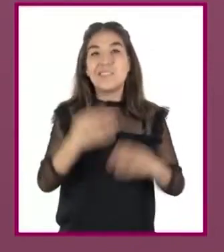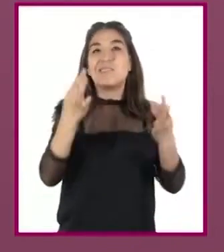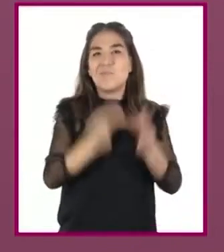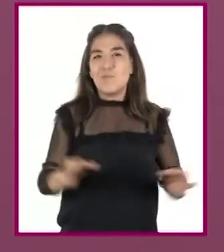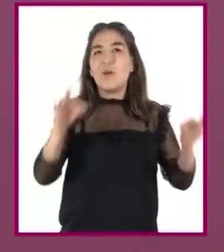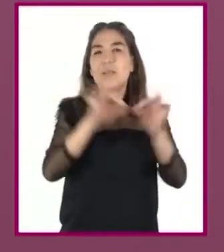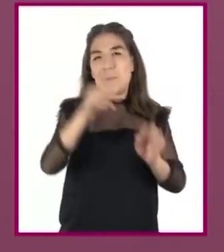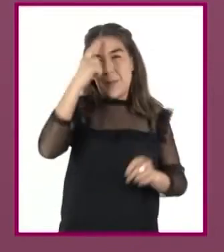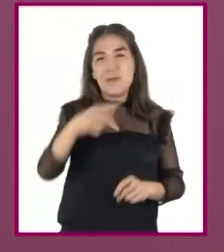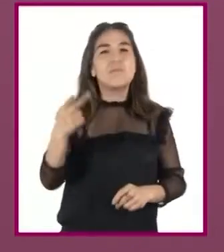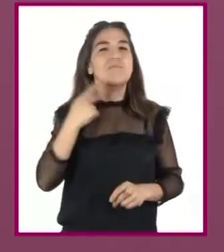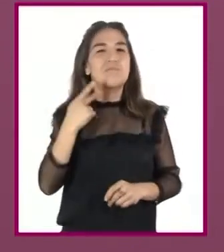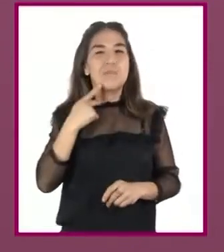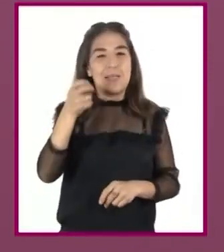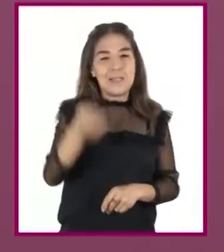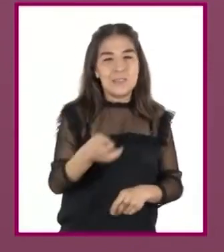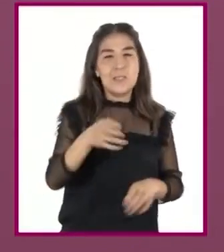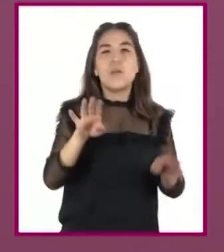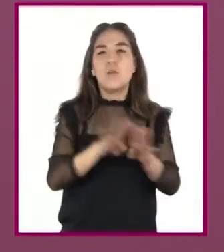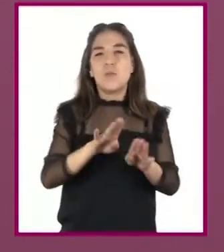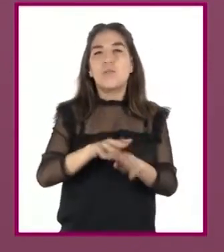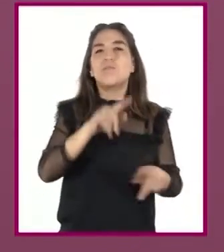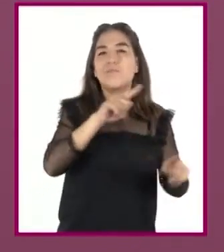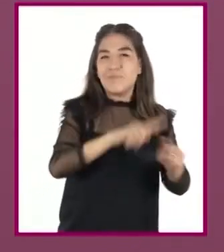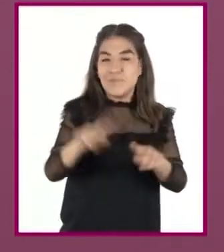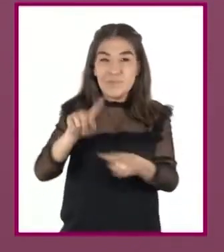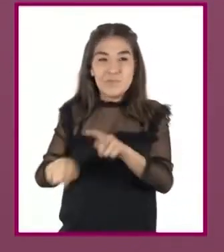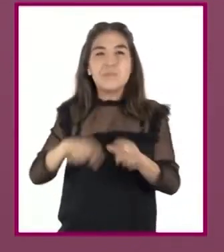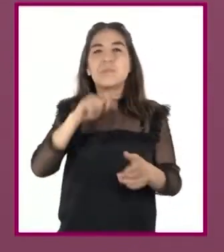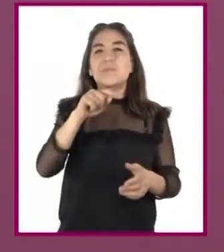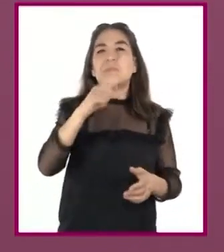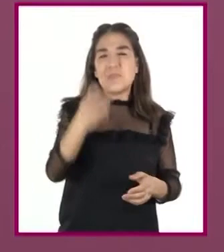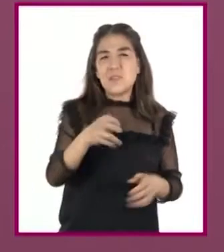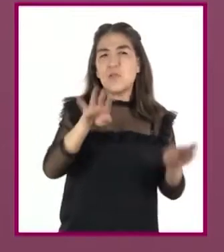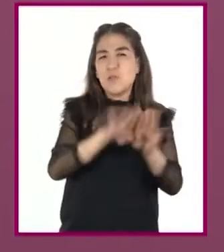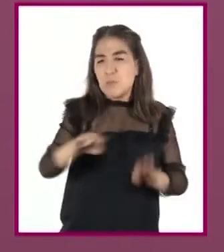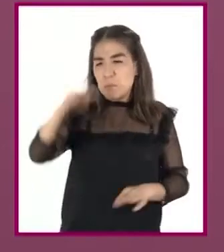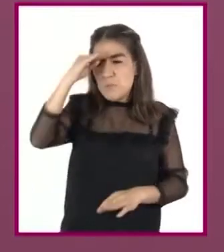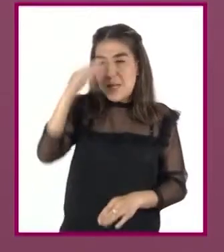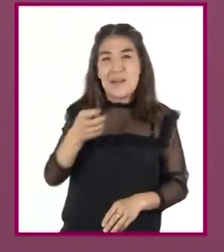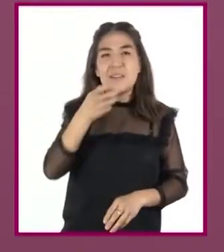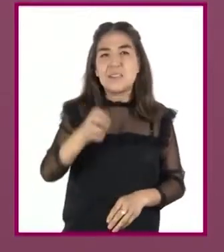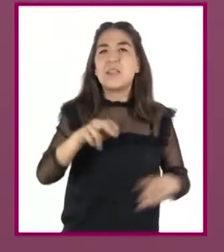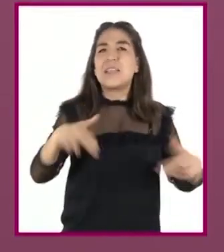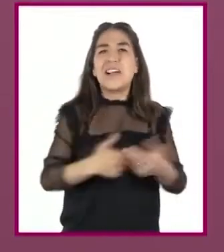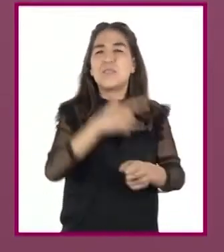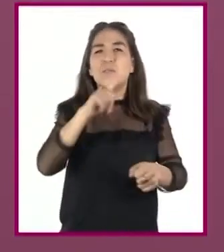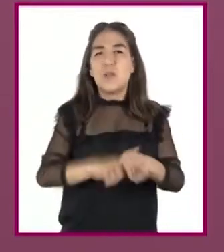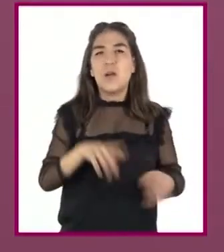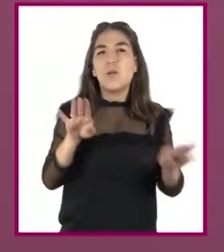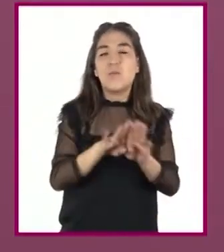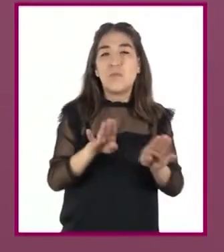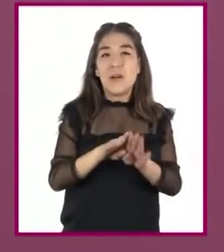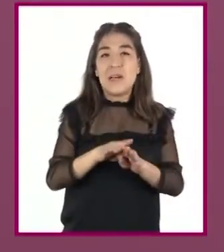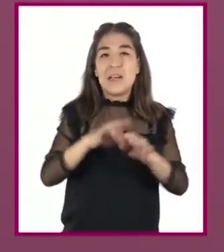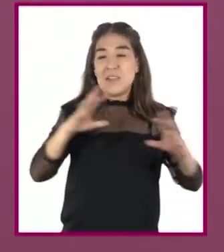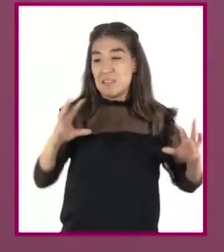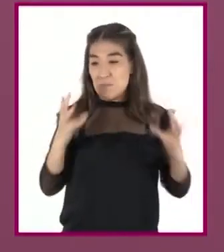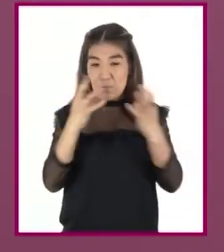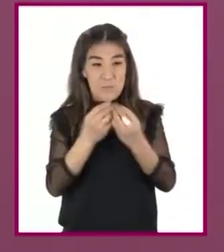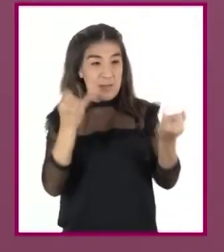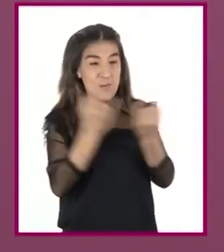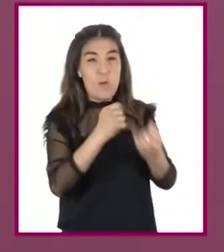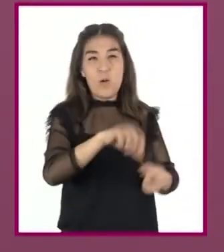en la política de los estados. Es totalmente erróneo considerar que la causa nacional era incompatible con cualquier